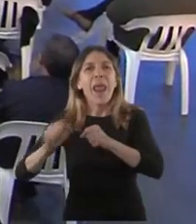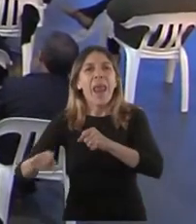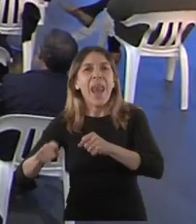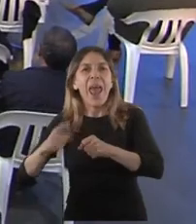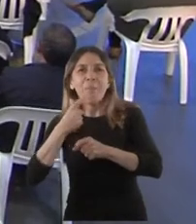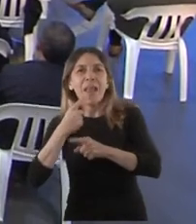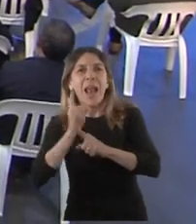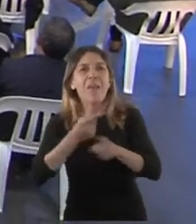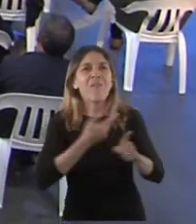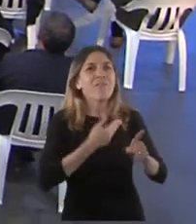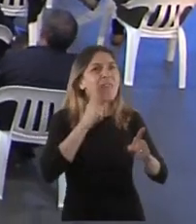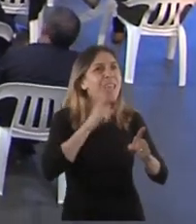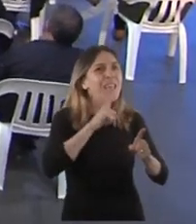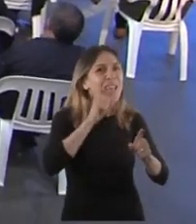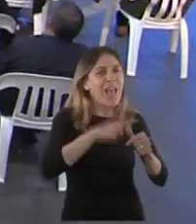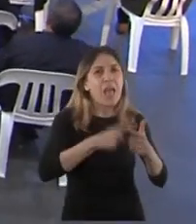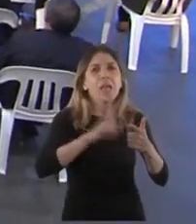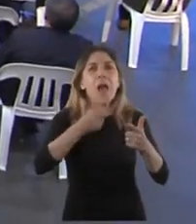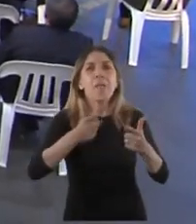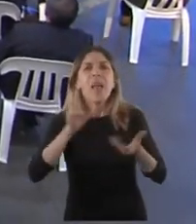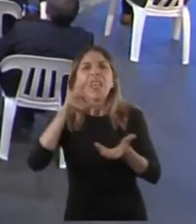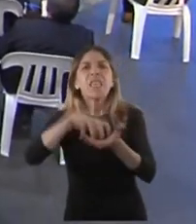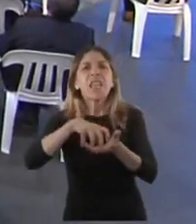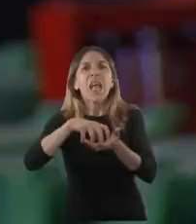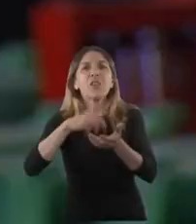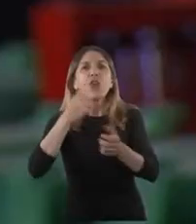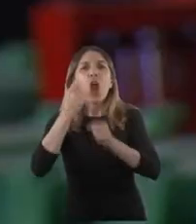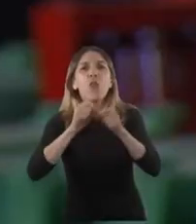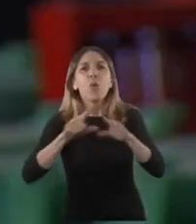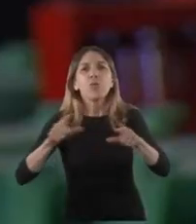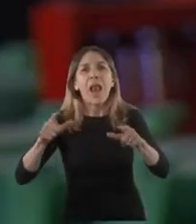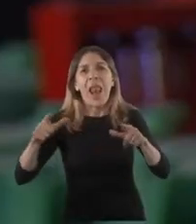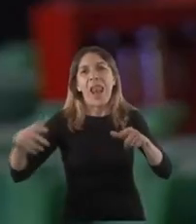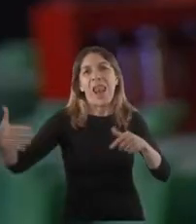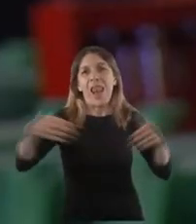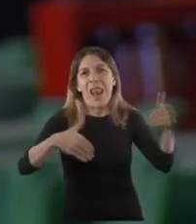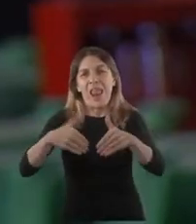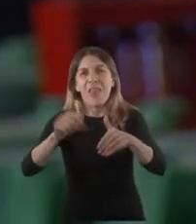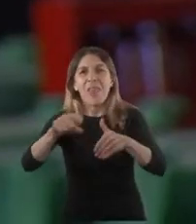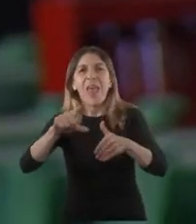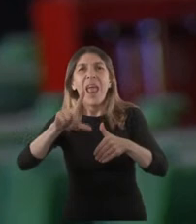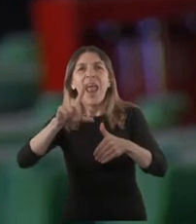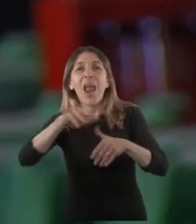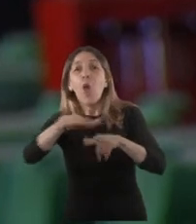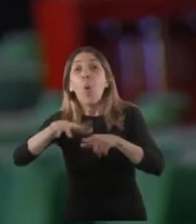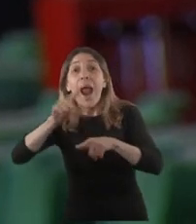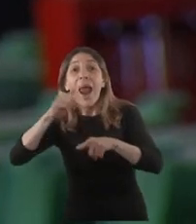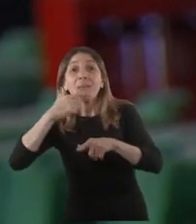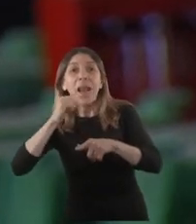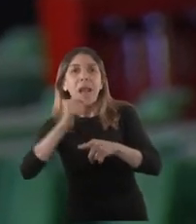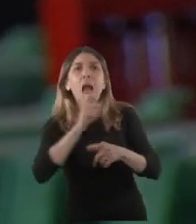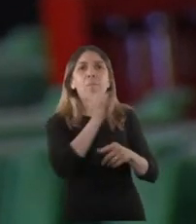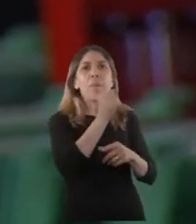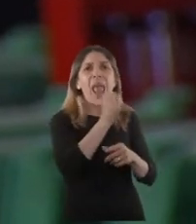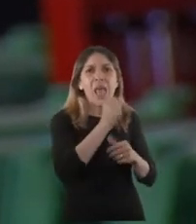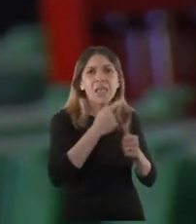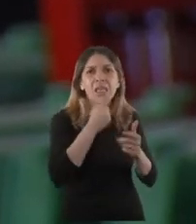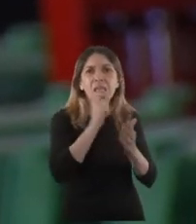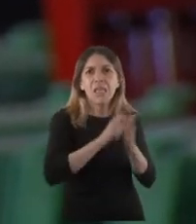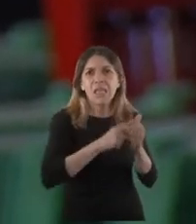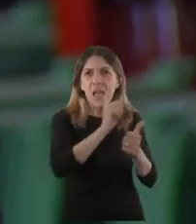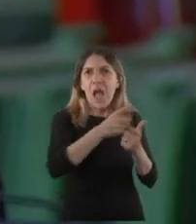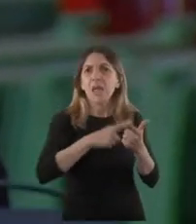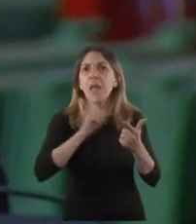FIFE, del Centro Industrial de Las Parejas, integrantes de la prensa, diputados